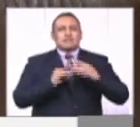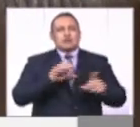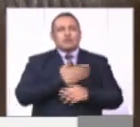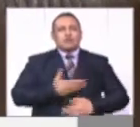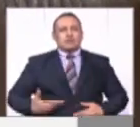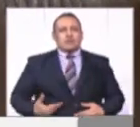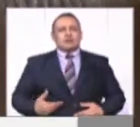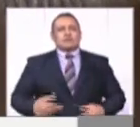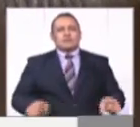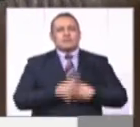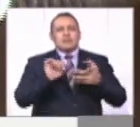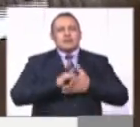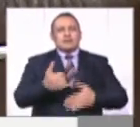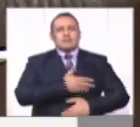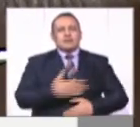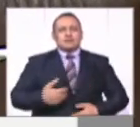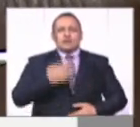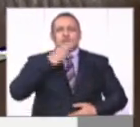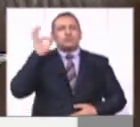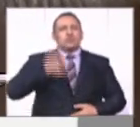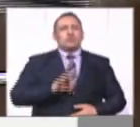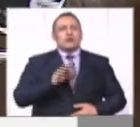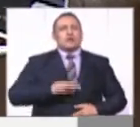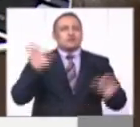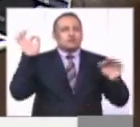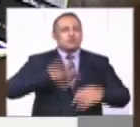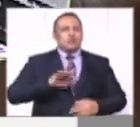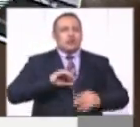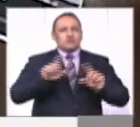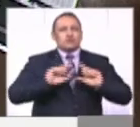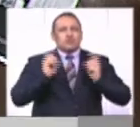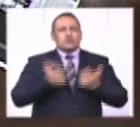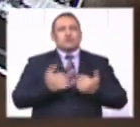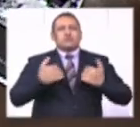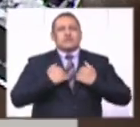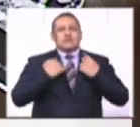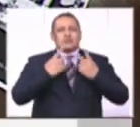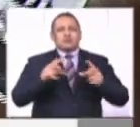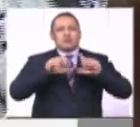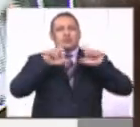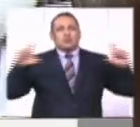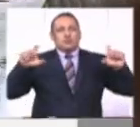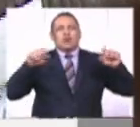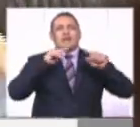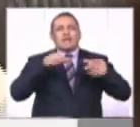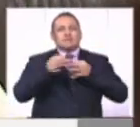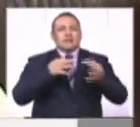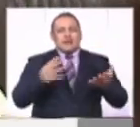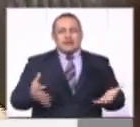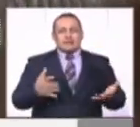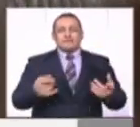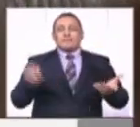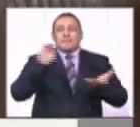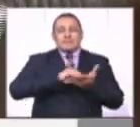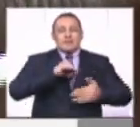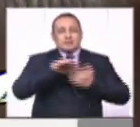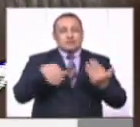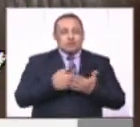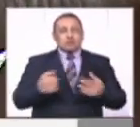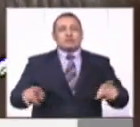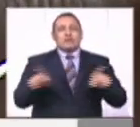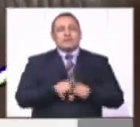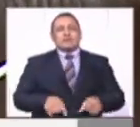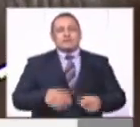intergubernamental de este presidente ninguno ninguno de Sus consejos tenía un panel donde decía esto Más allá de esto